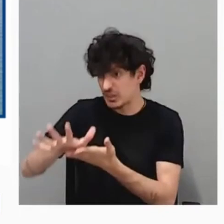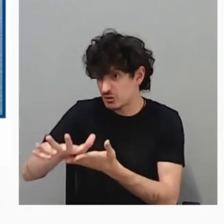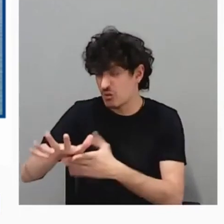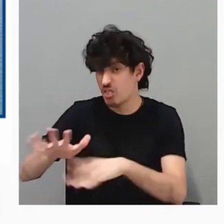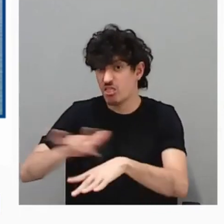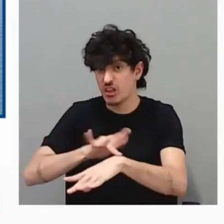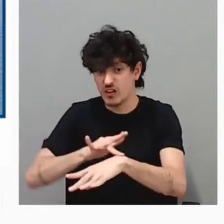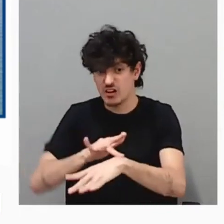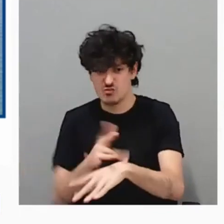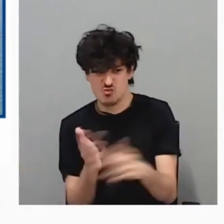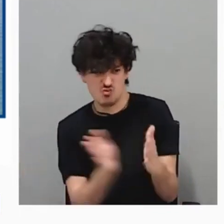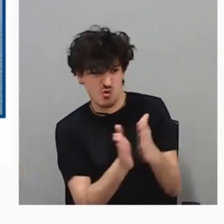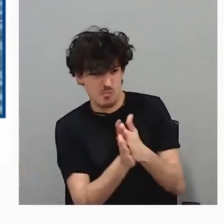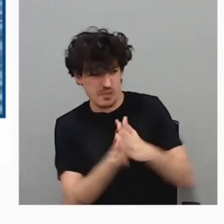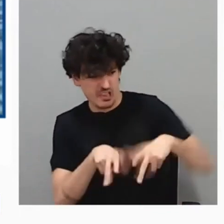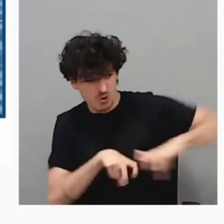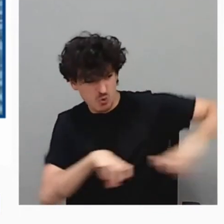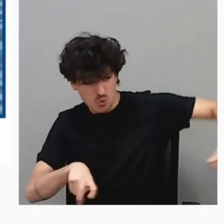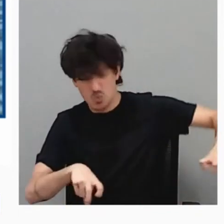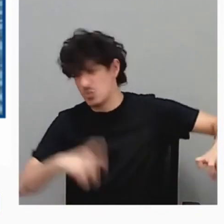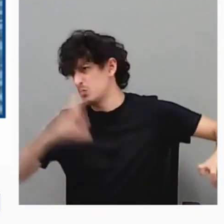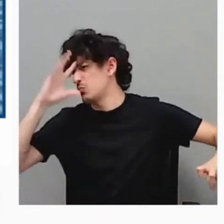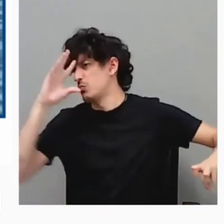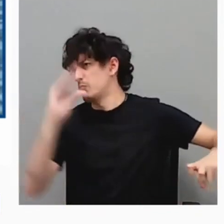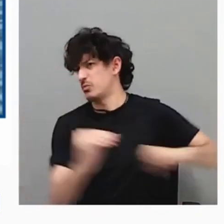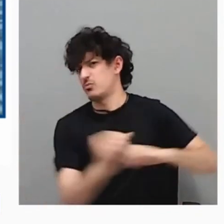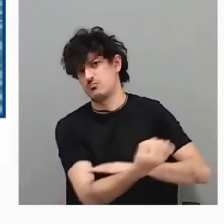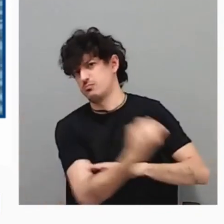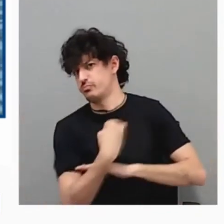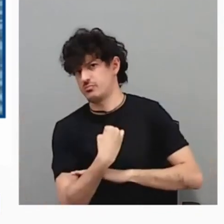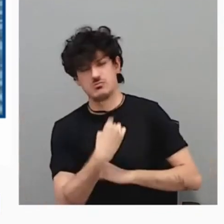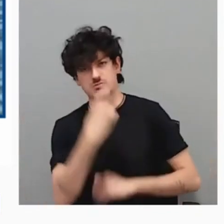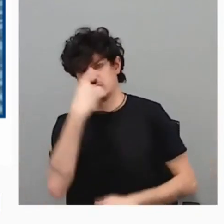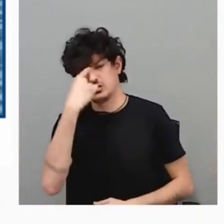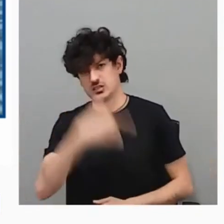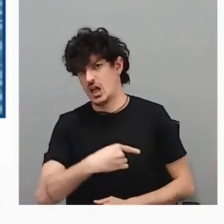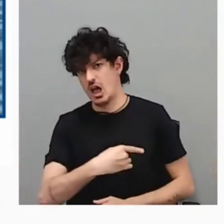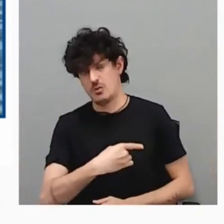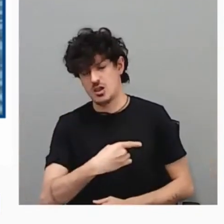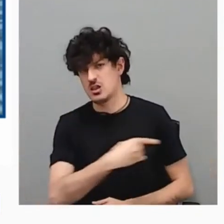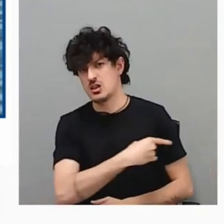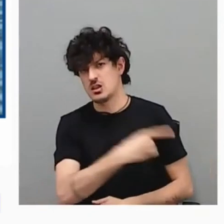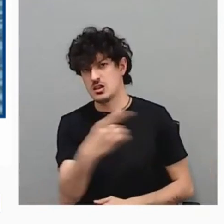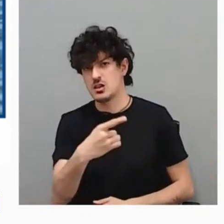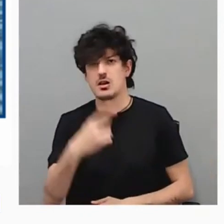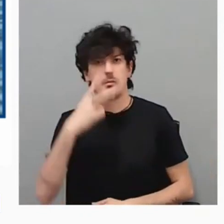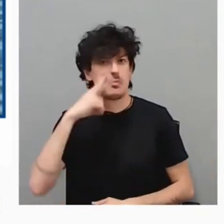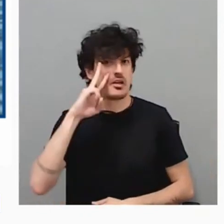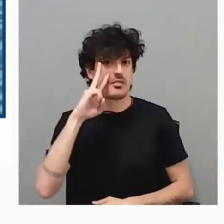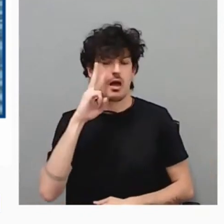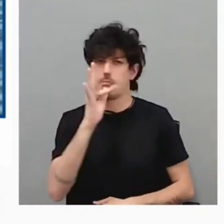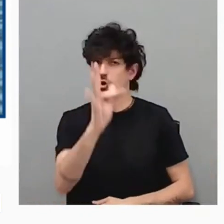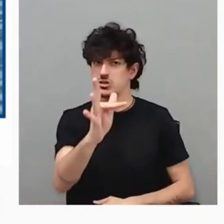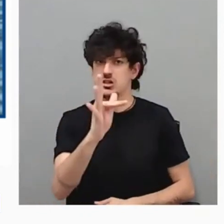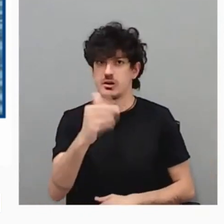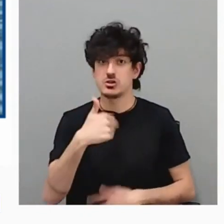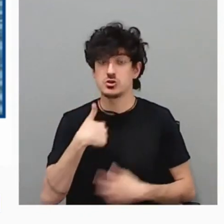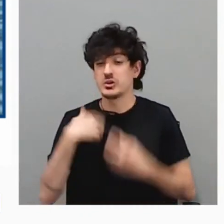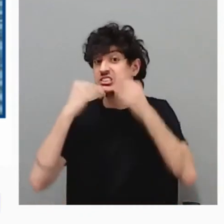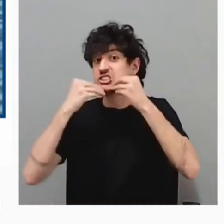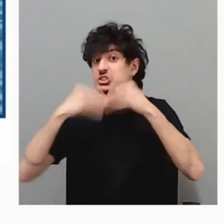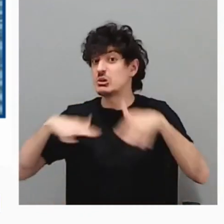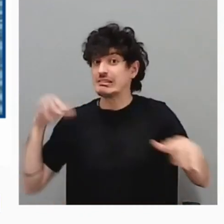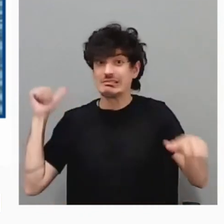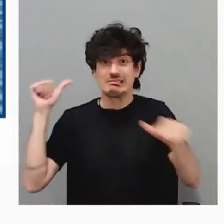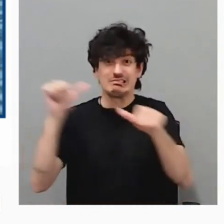saben muchísimo más que yo de eso, con experiencias muy positivas. Yo no soy muy de historia, pero sé que todos